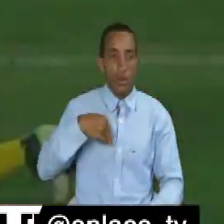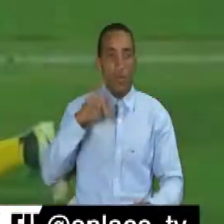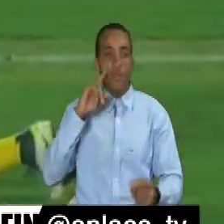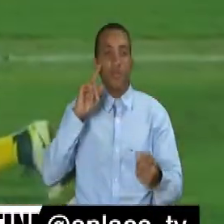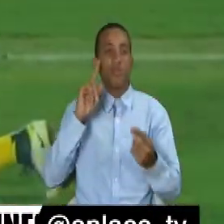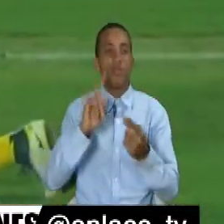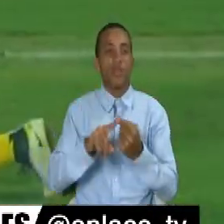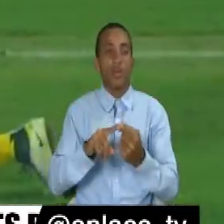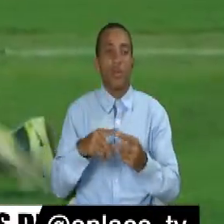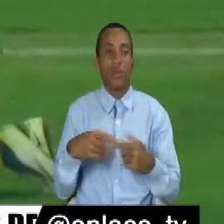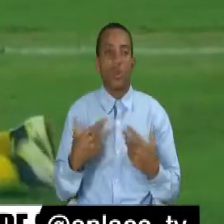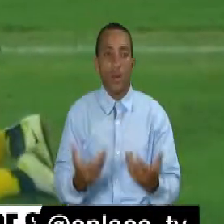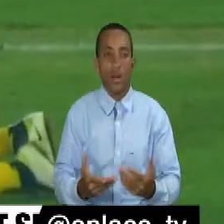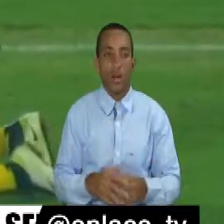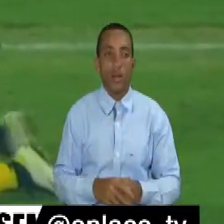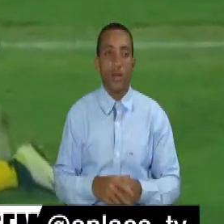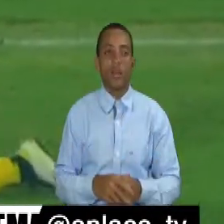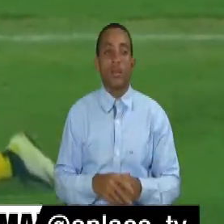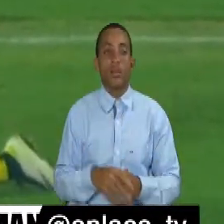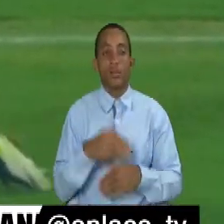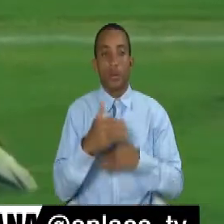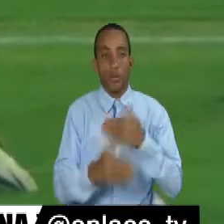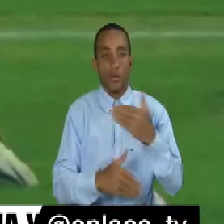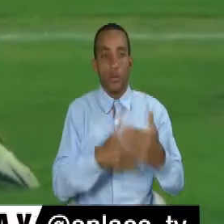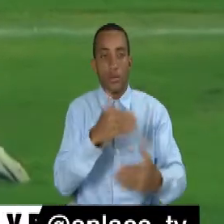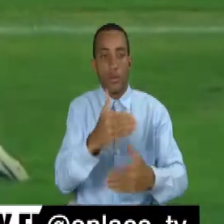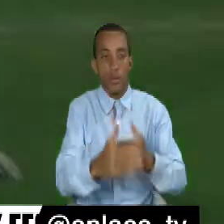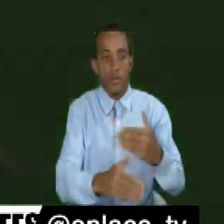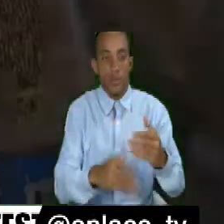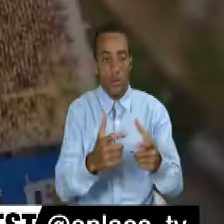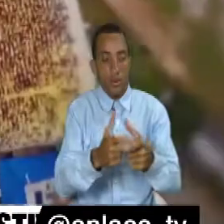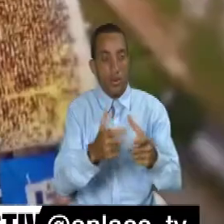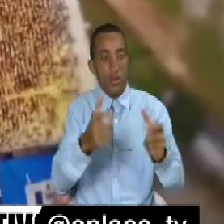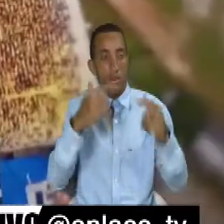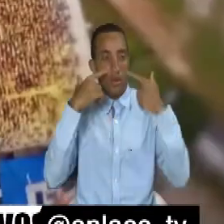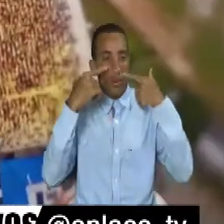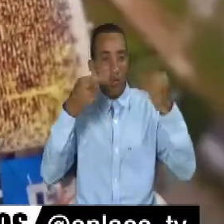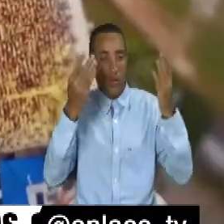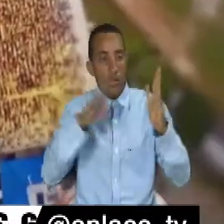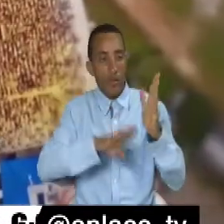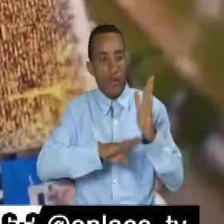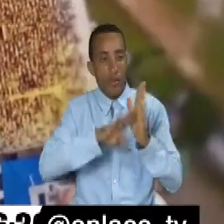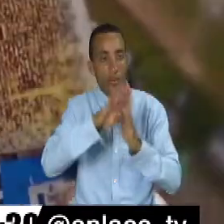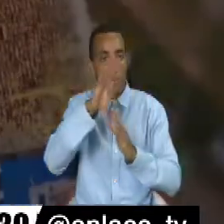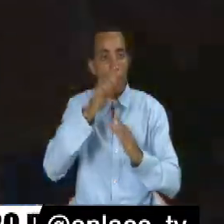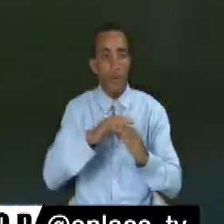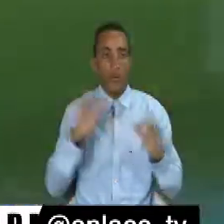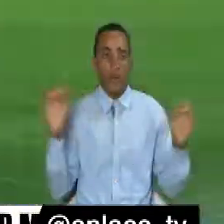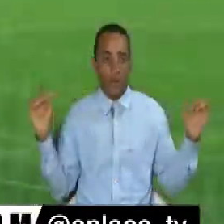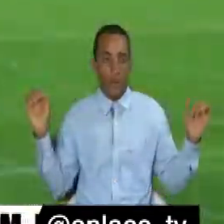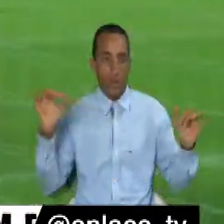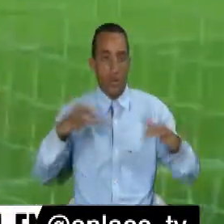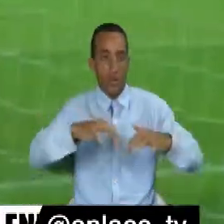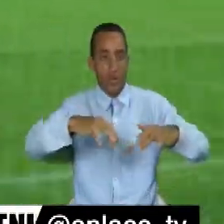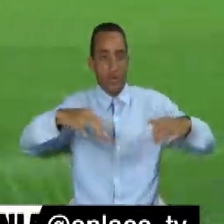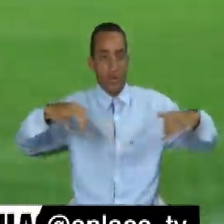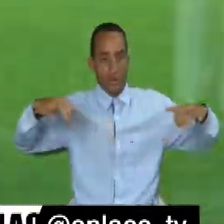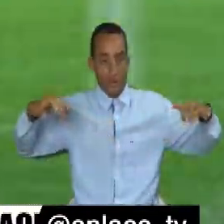objetivo, hacer cada vez más grande el aurinegro. Llenemos el Villa Zapata.